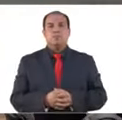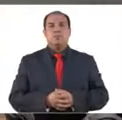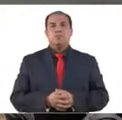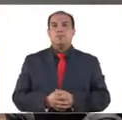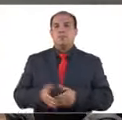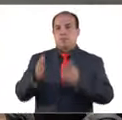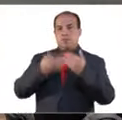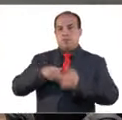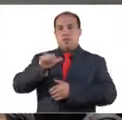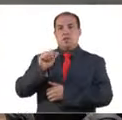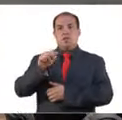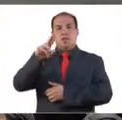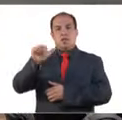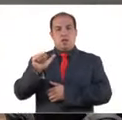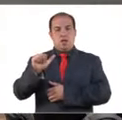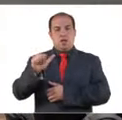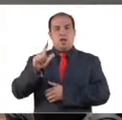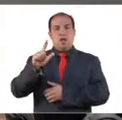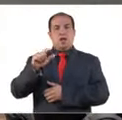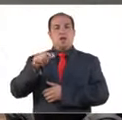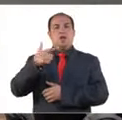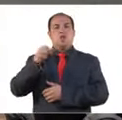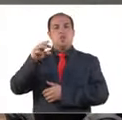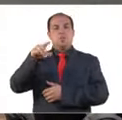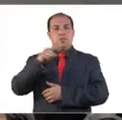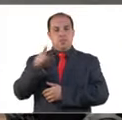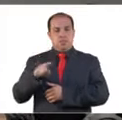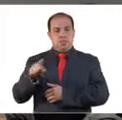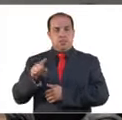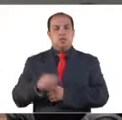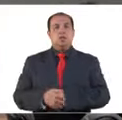La pregunta es de Andrea Gómez, de Contralínea.